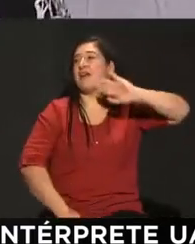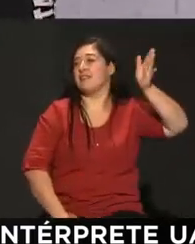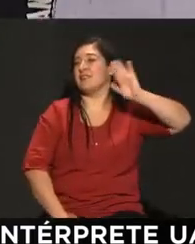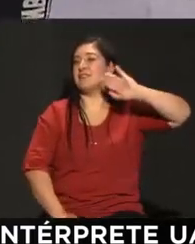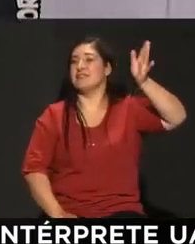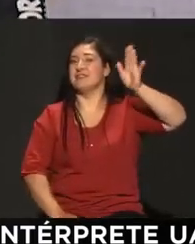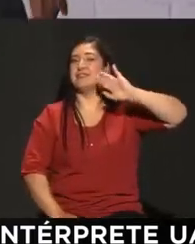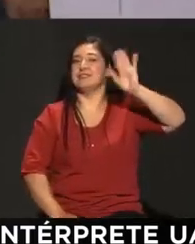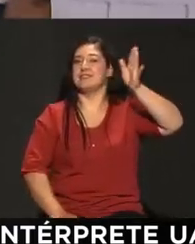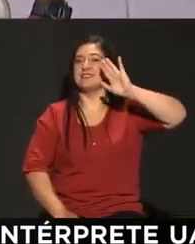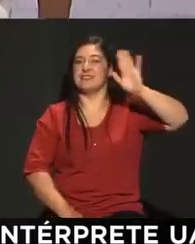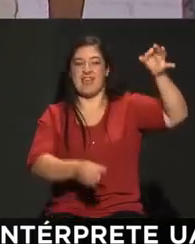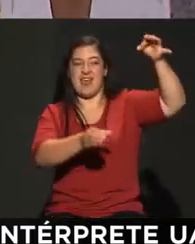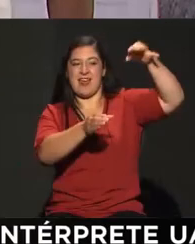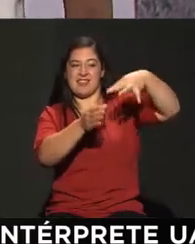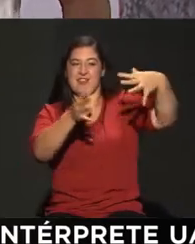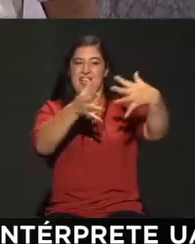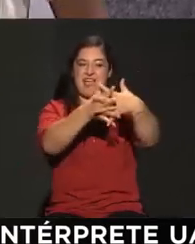Adiós. Granito de arroz.